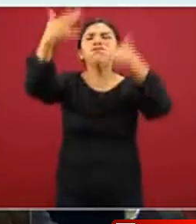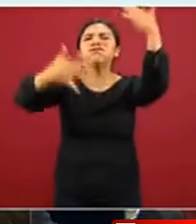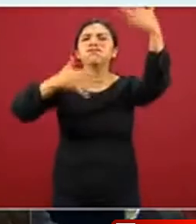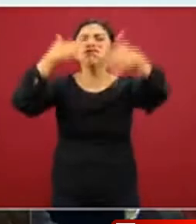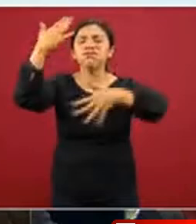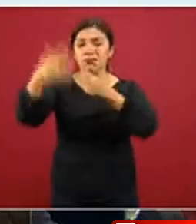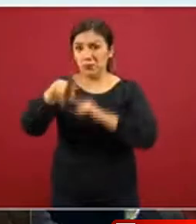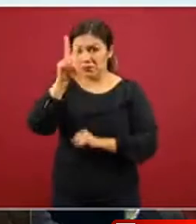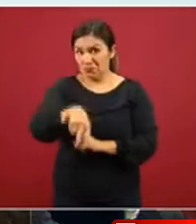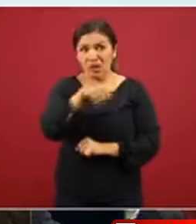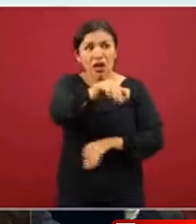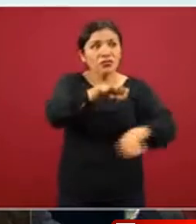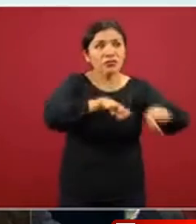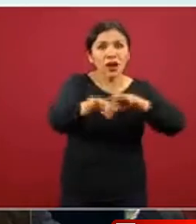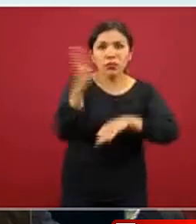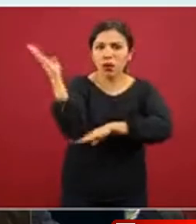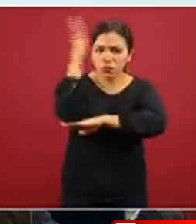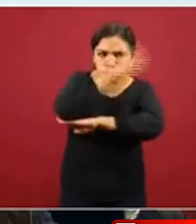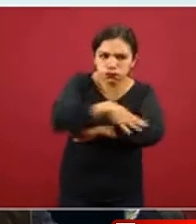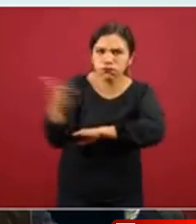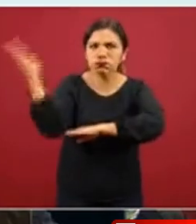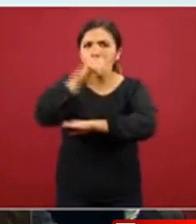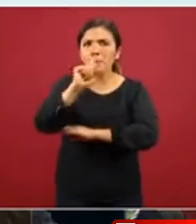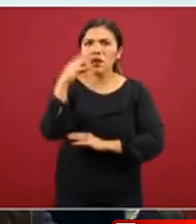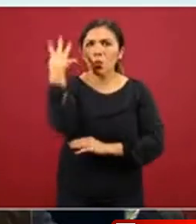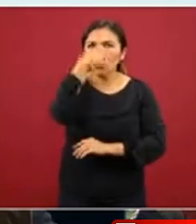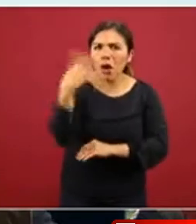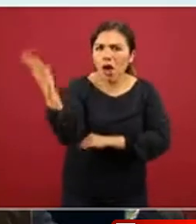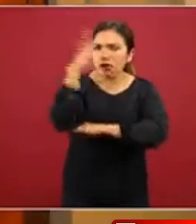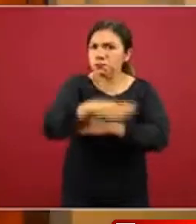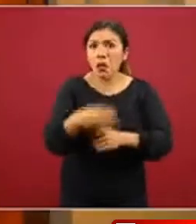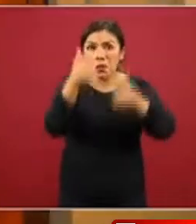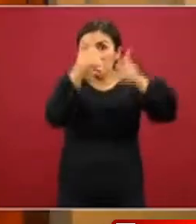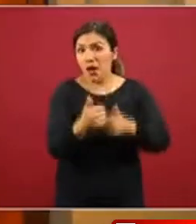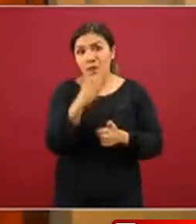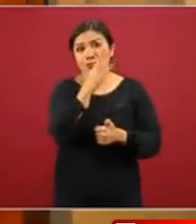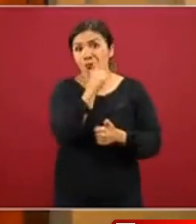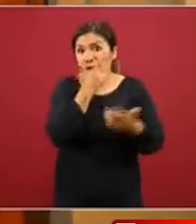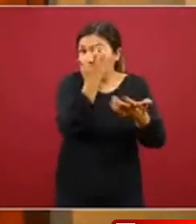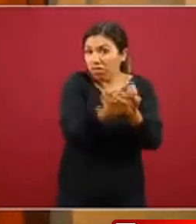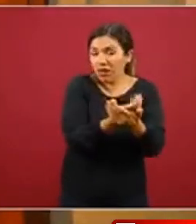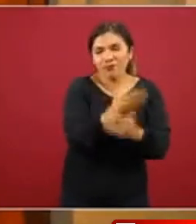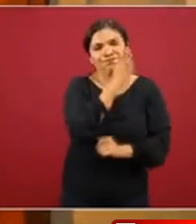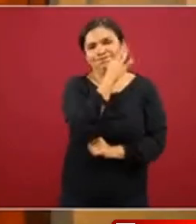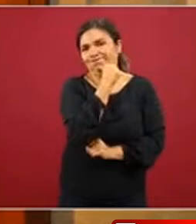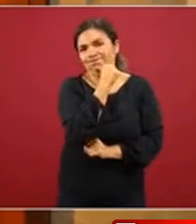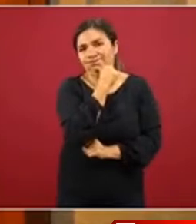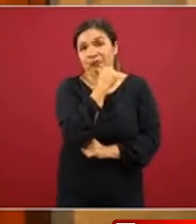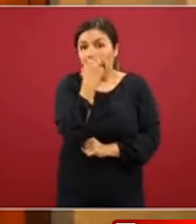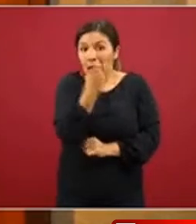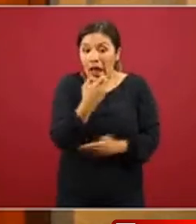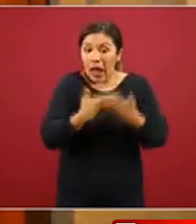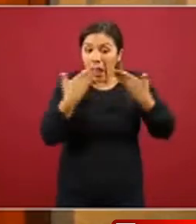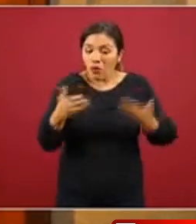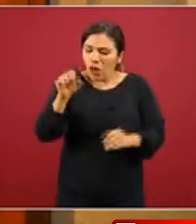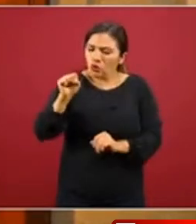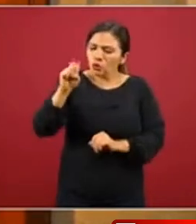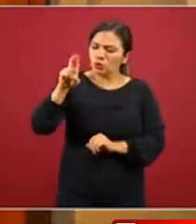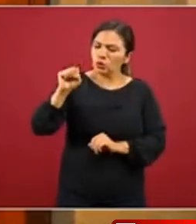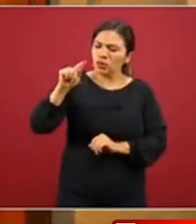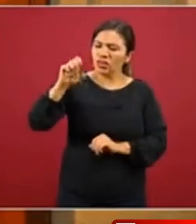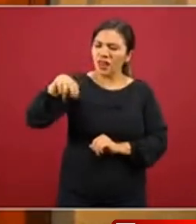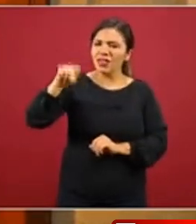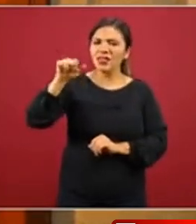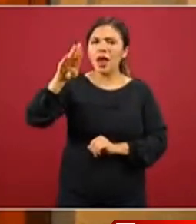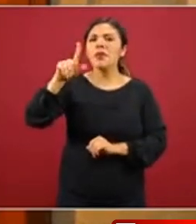evidente, trabajan 24 horas continuas, no pueden parar y ahora este concepto se ha ido